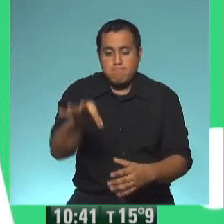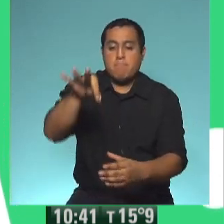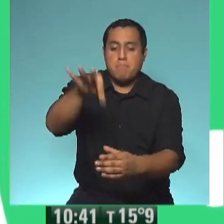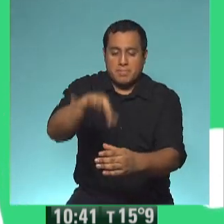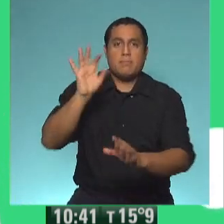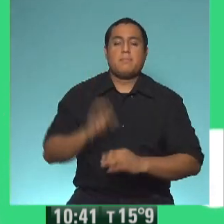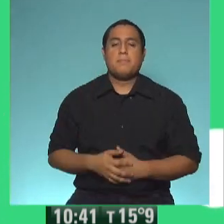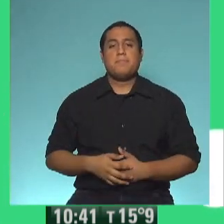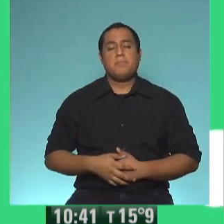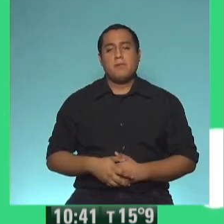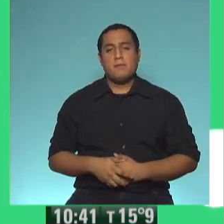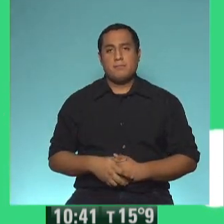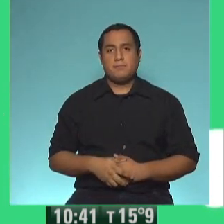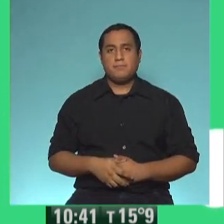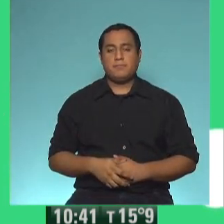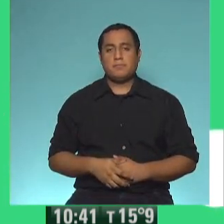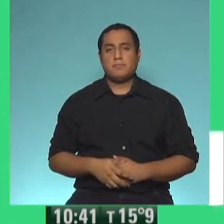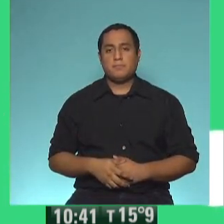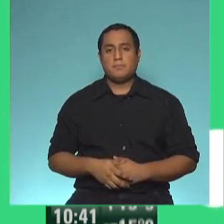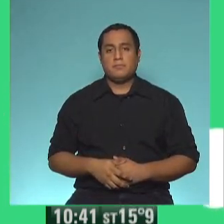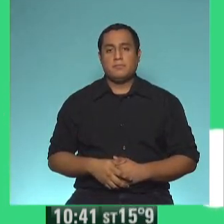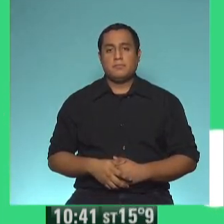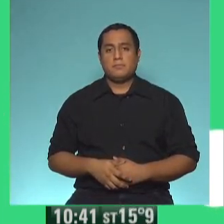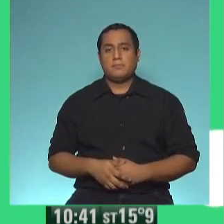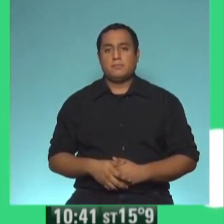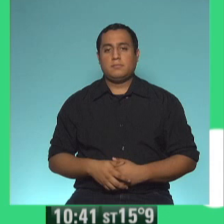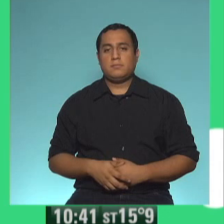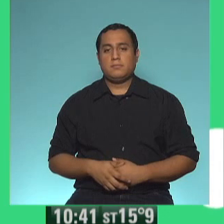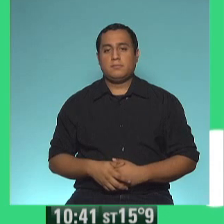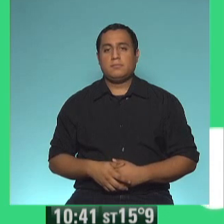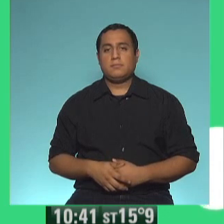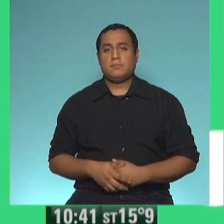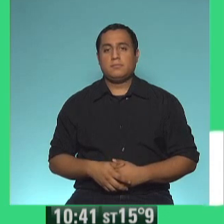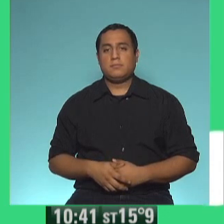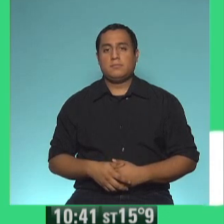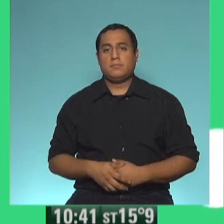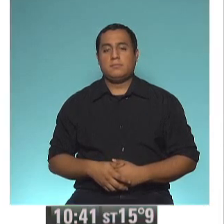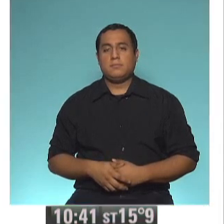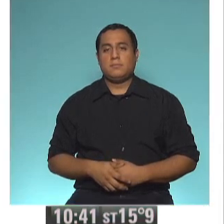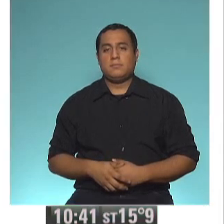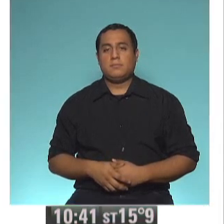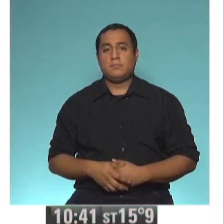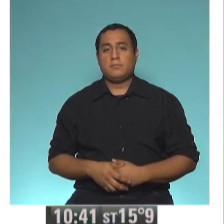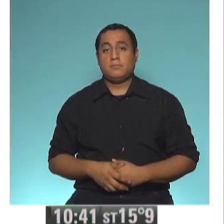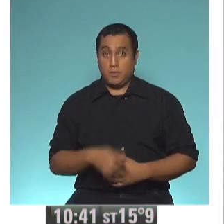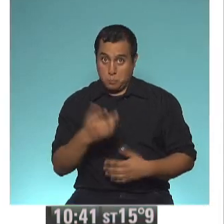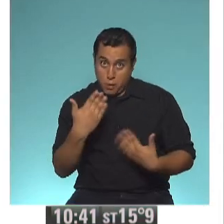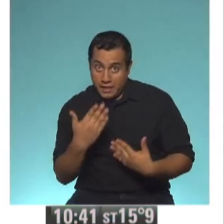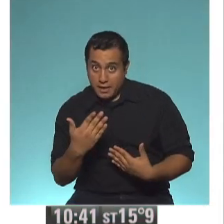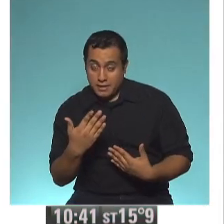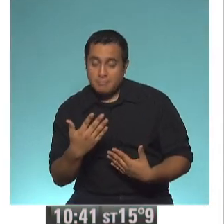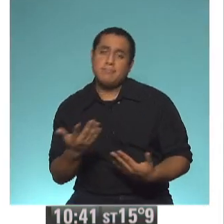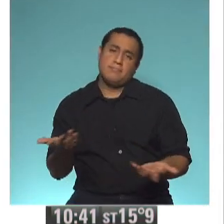con un circuito para llegar al final de la misa en el vaso que anima a hacerlo